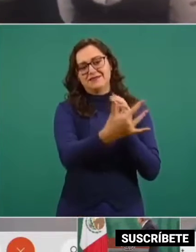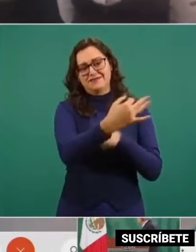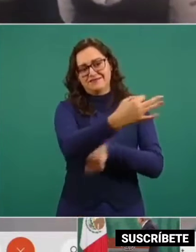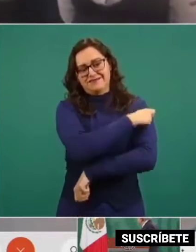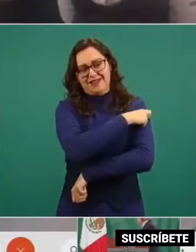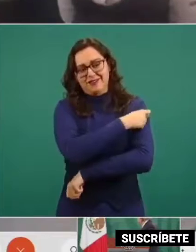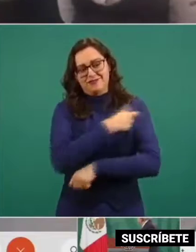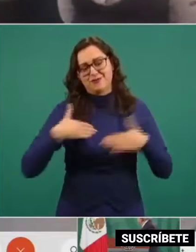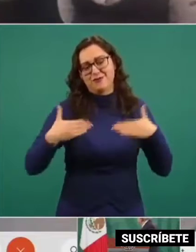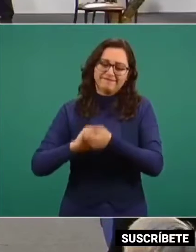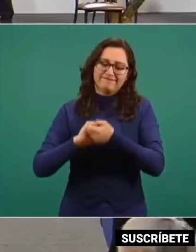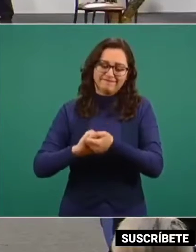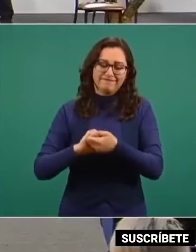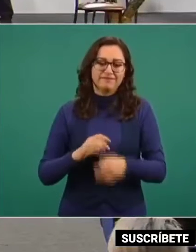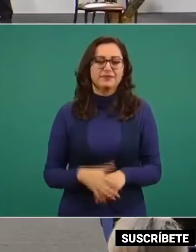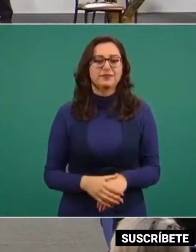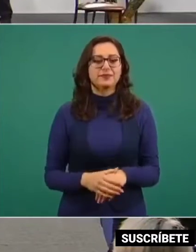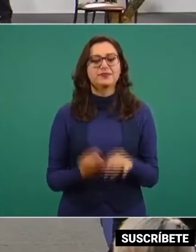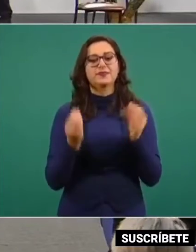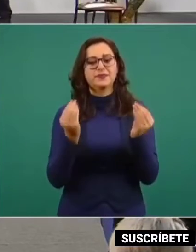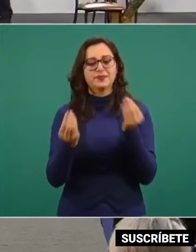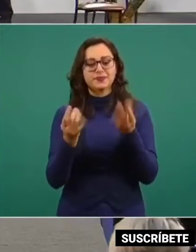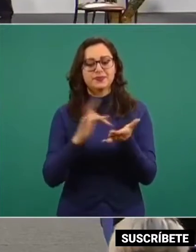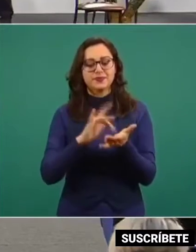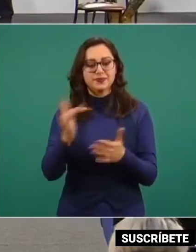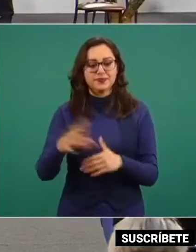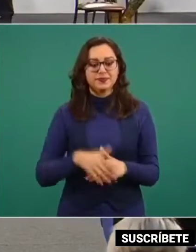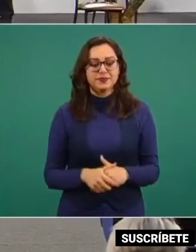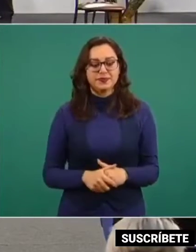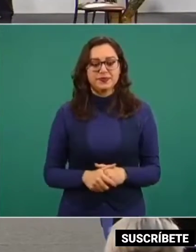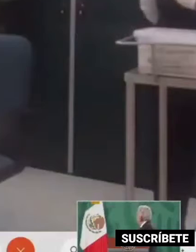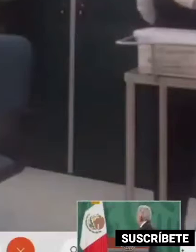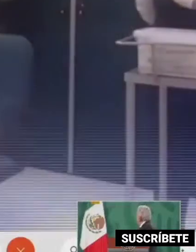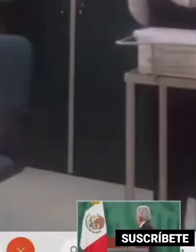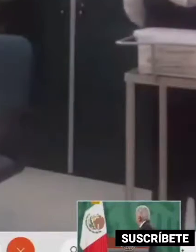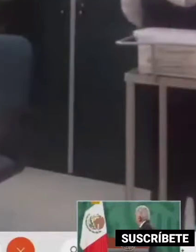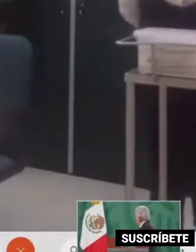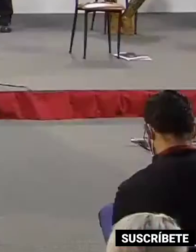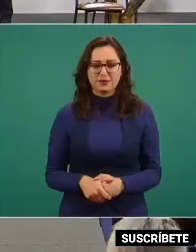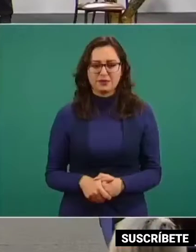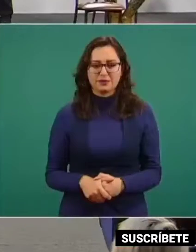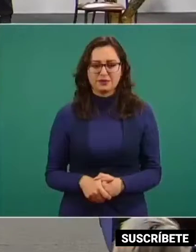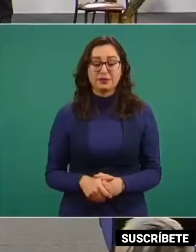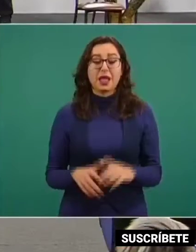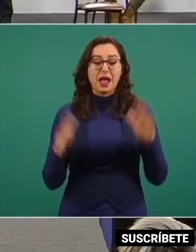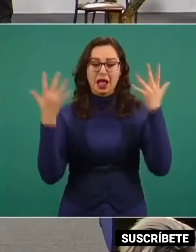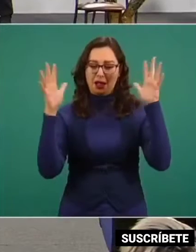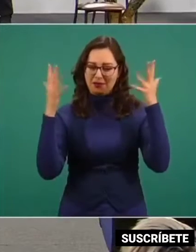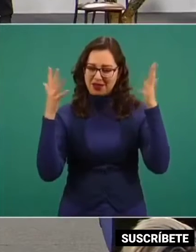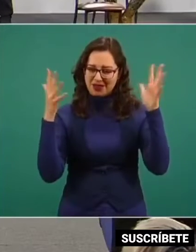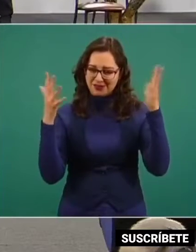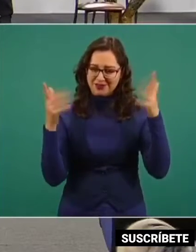señor presidente. Le envío un saludo enorme. Un aplauso para ustedes. Hay que seguir vacunando.